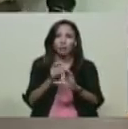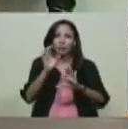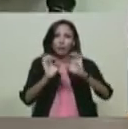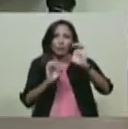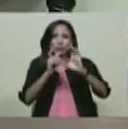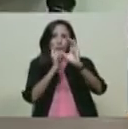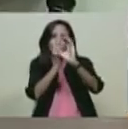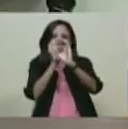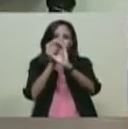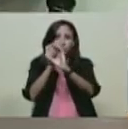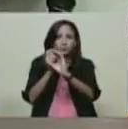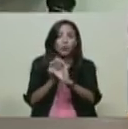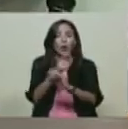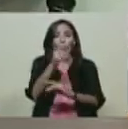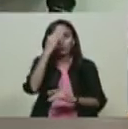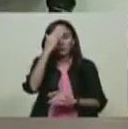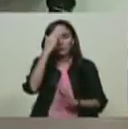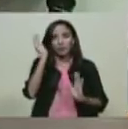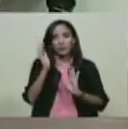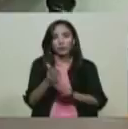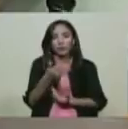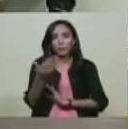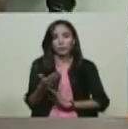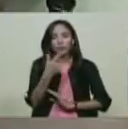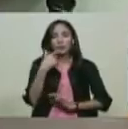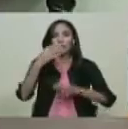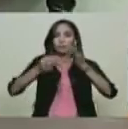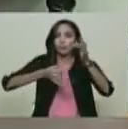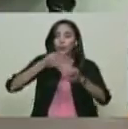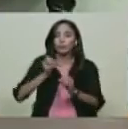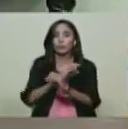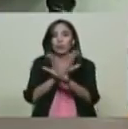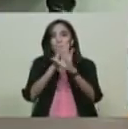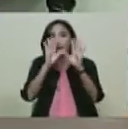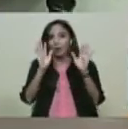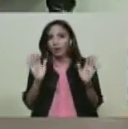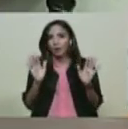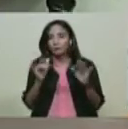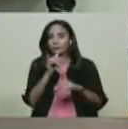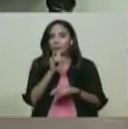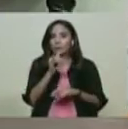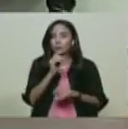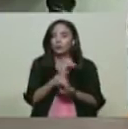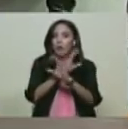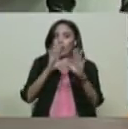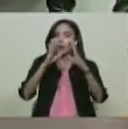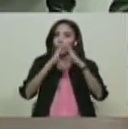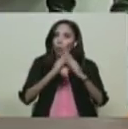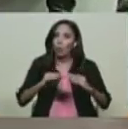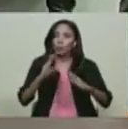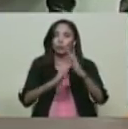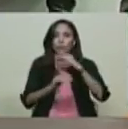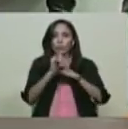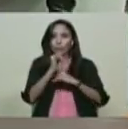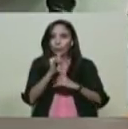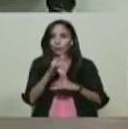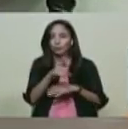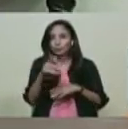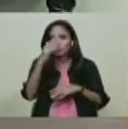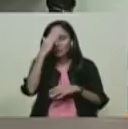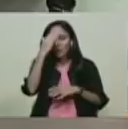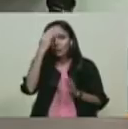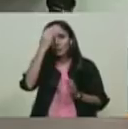Saben ustedes, muy importante dar detalles de todo esto que estoy hablando. Saben